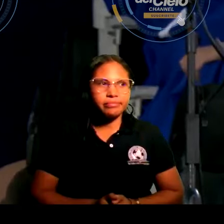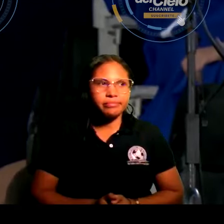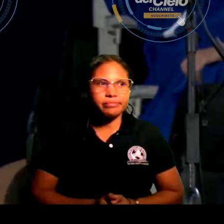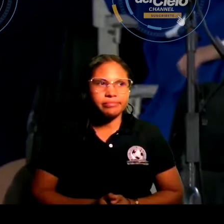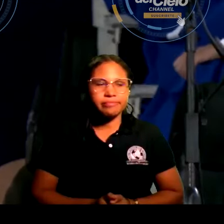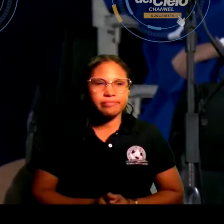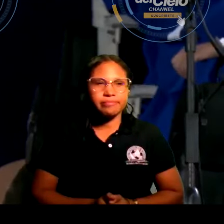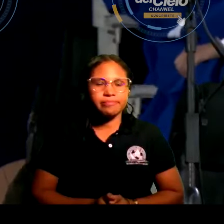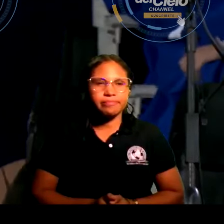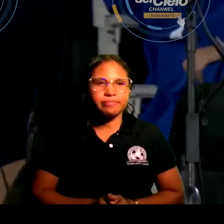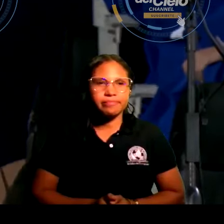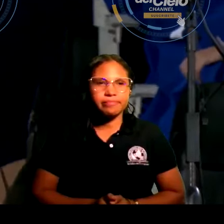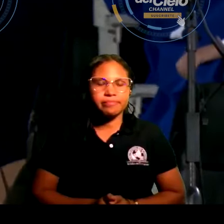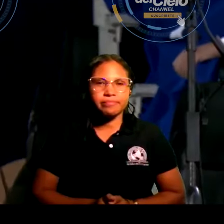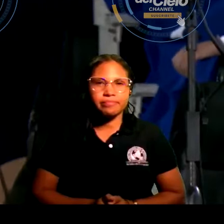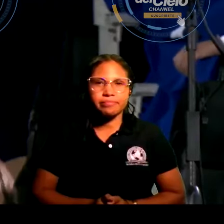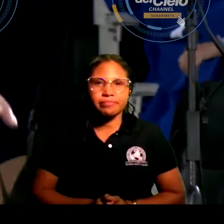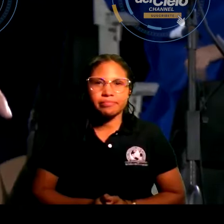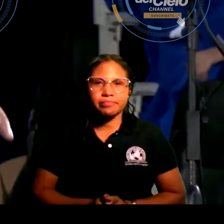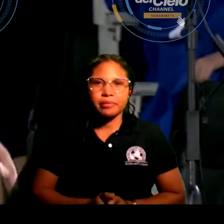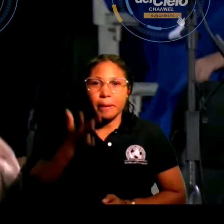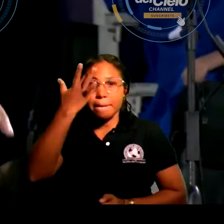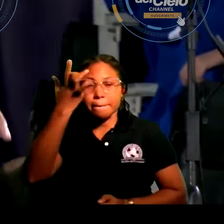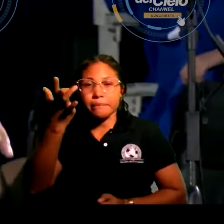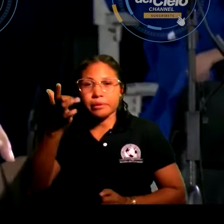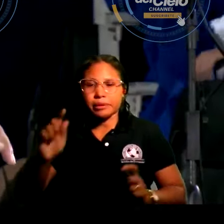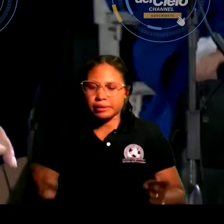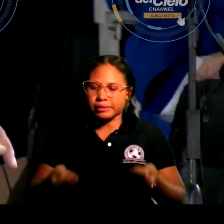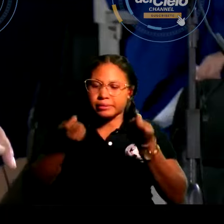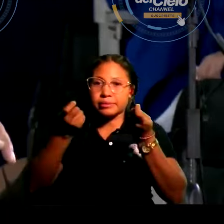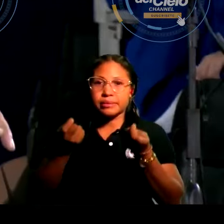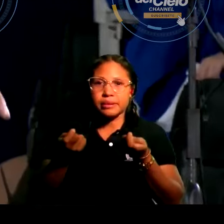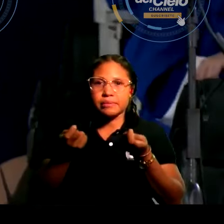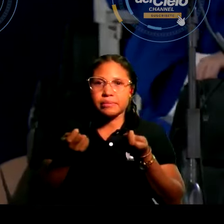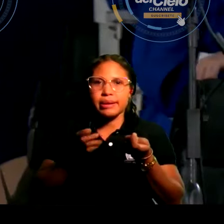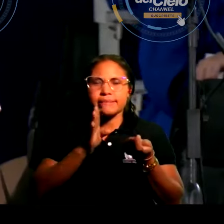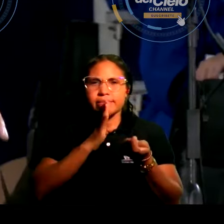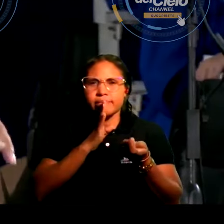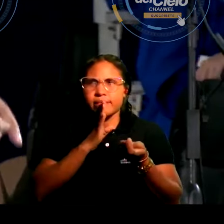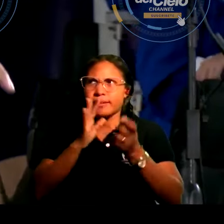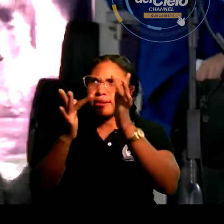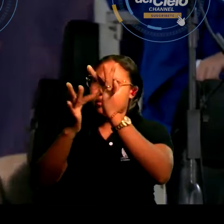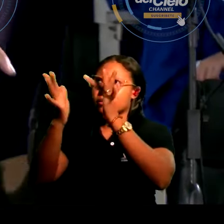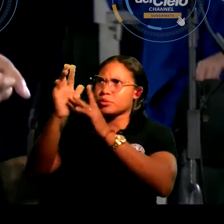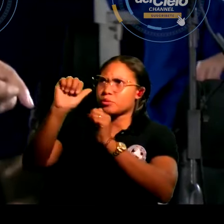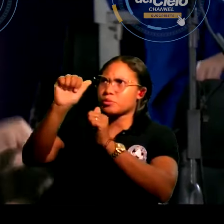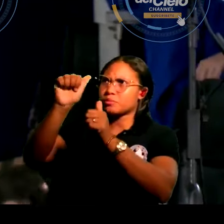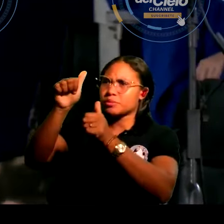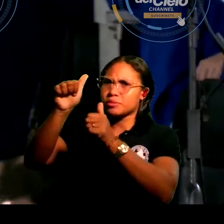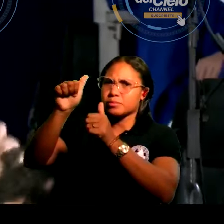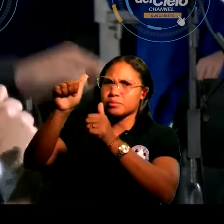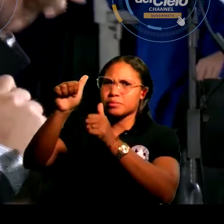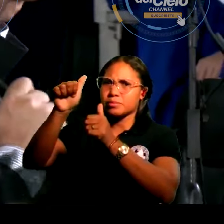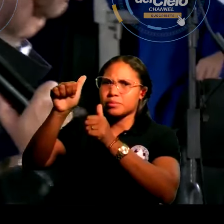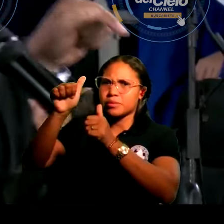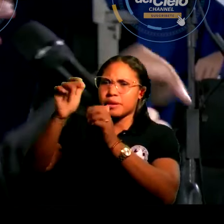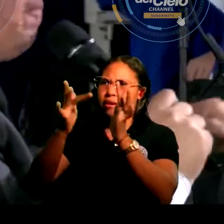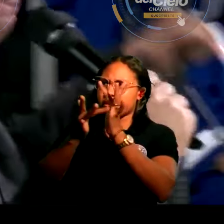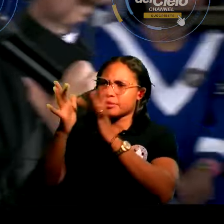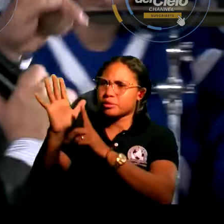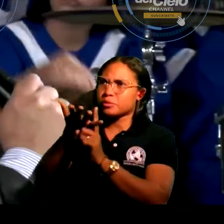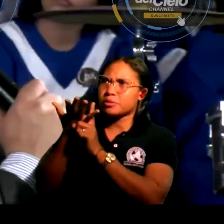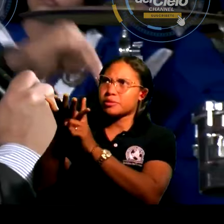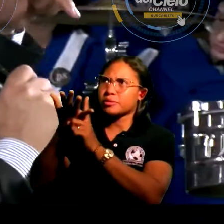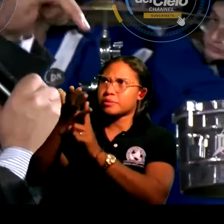salvan. Porque el que salva es este evangelio, el evangelio de Jesucristo. Y